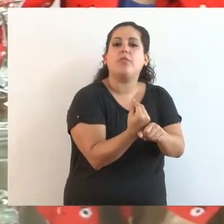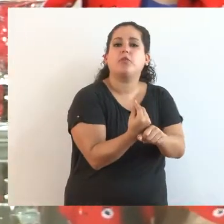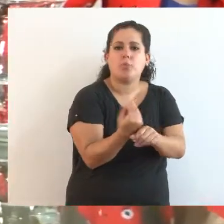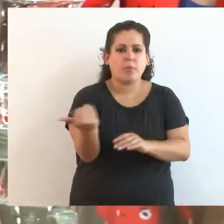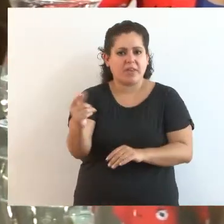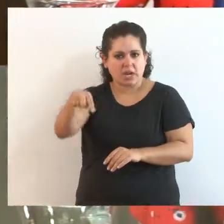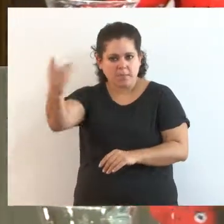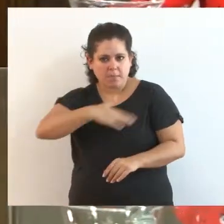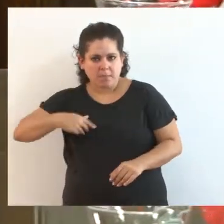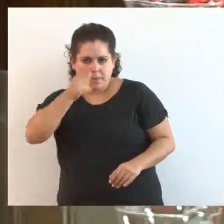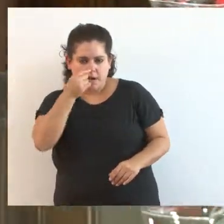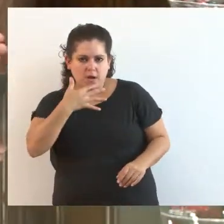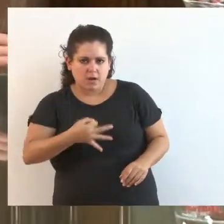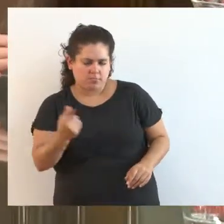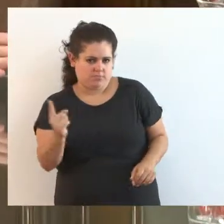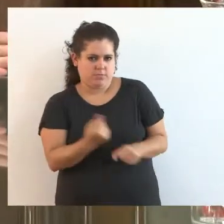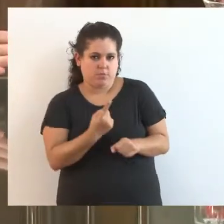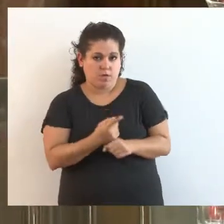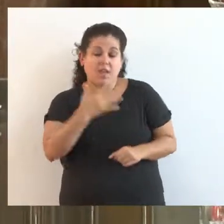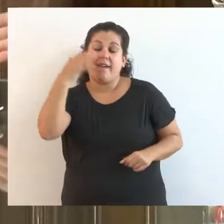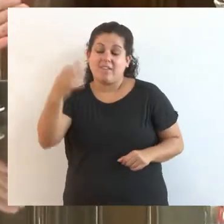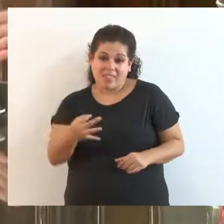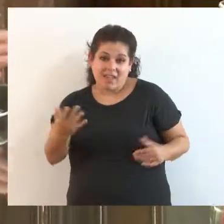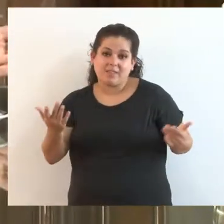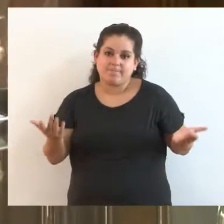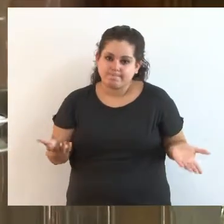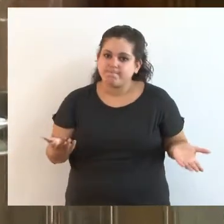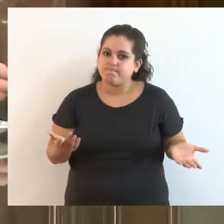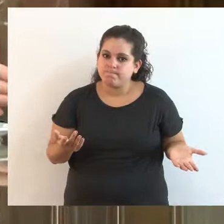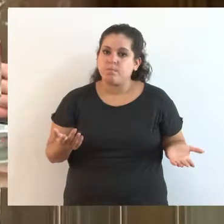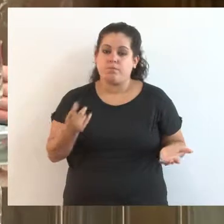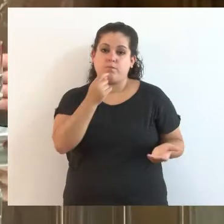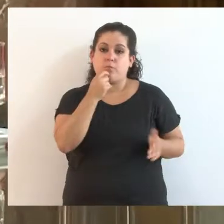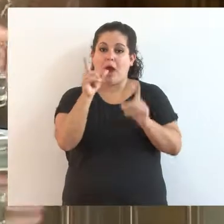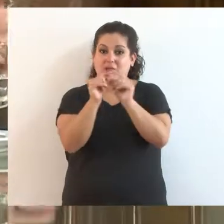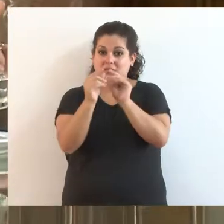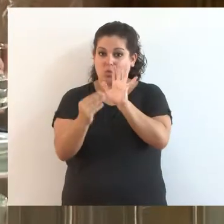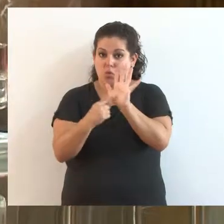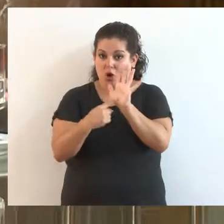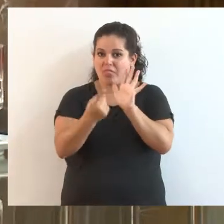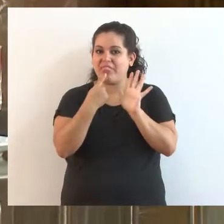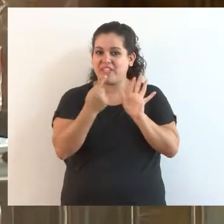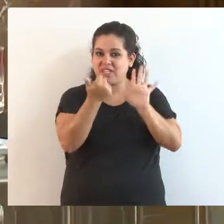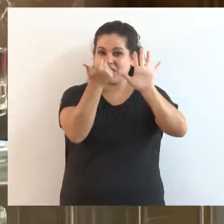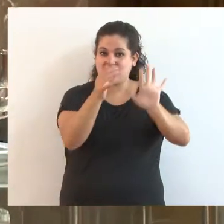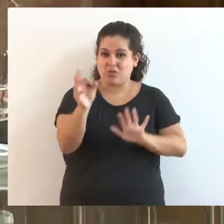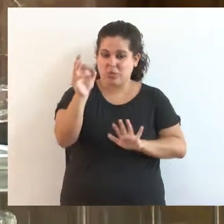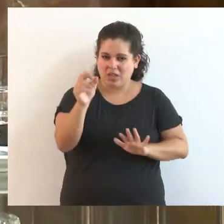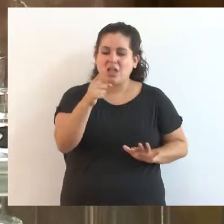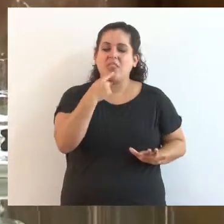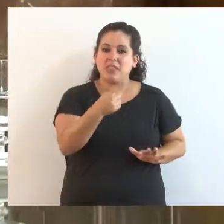Ese es el punto. Ese es el punto que es ambiguo legalmente, que se pasó y que está. Entonces, por ejemplo, en el nuevo artículo tenemos el